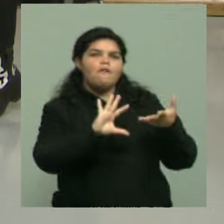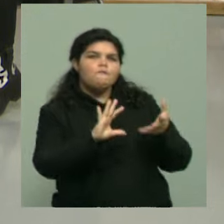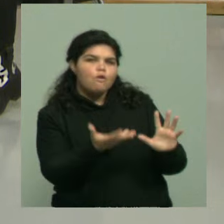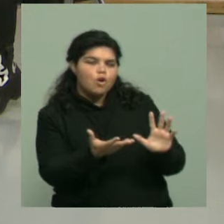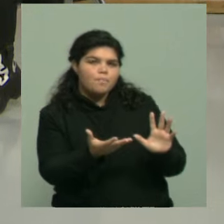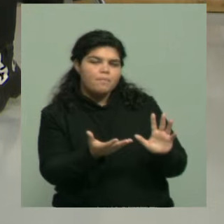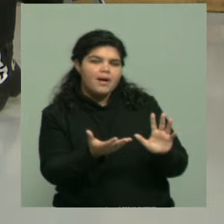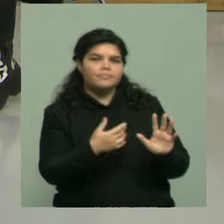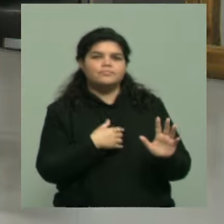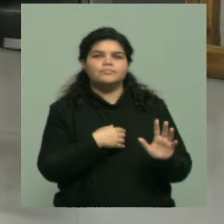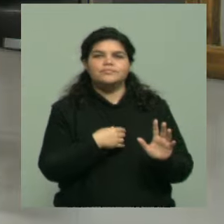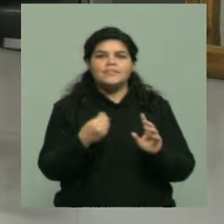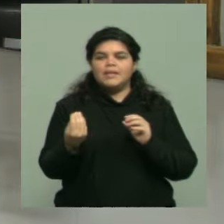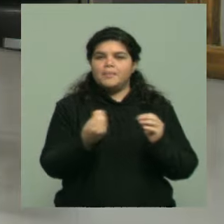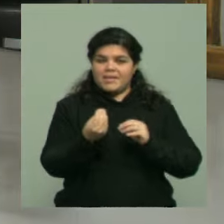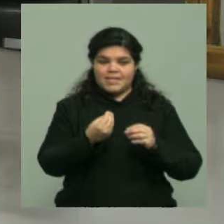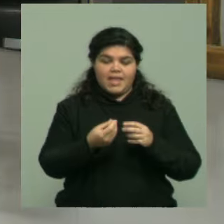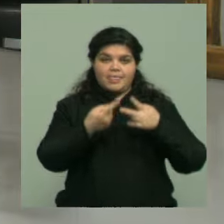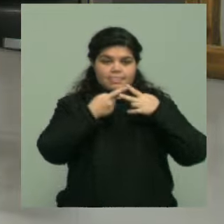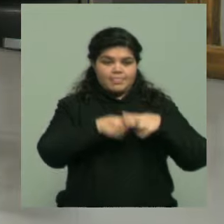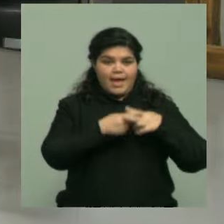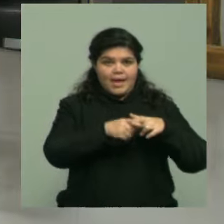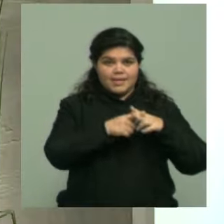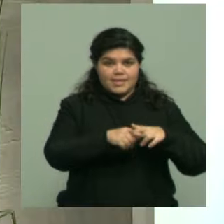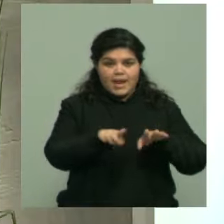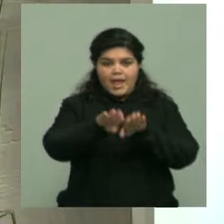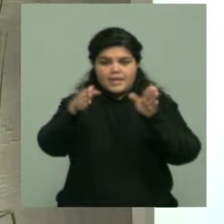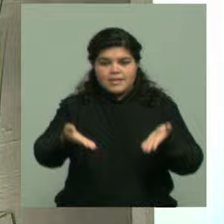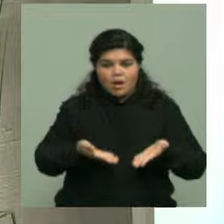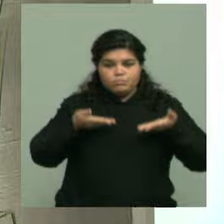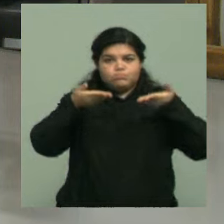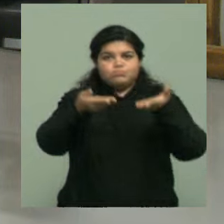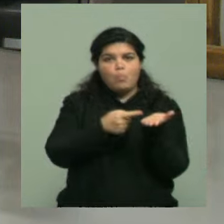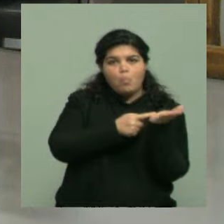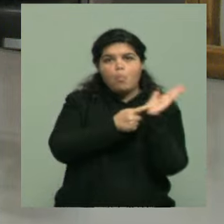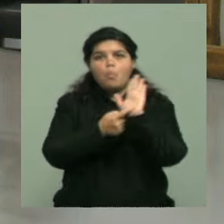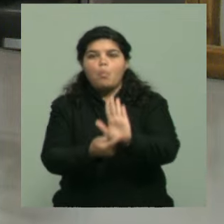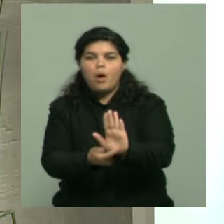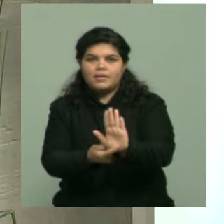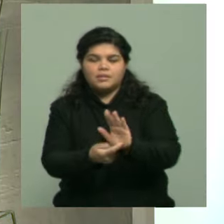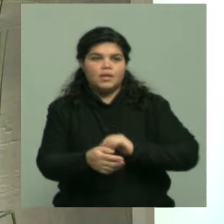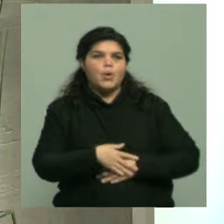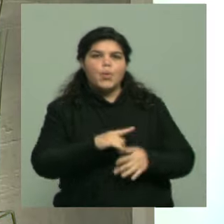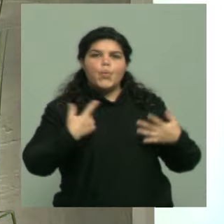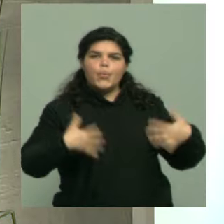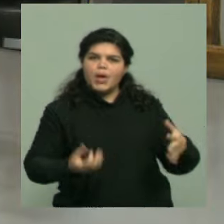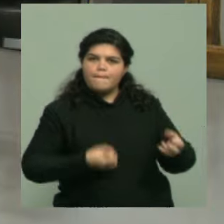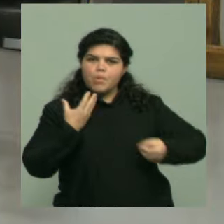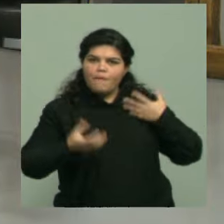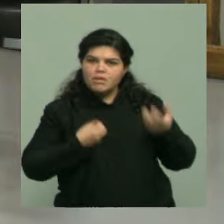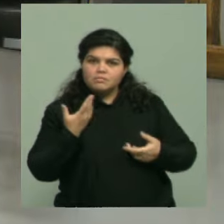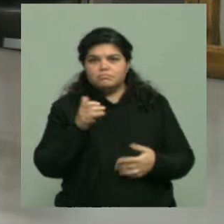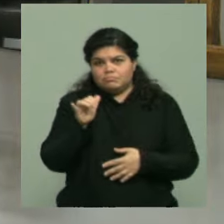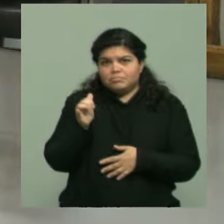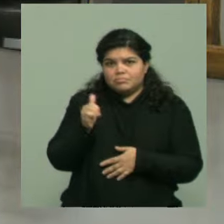donde suben el taller al escenario. Ah, bien. Puede pasar de todo. Mucha improvisación. Es, ¿no?, improvisación. Ah,